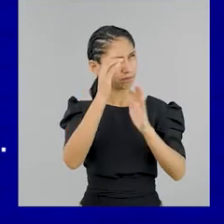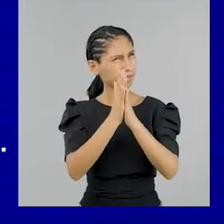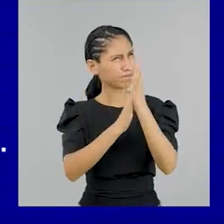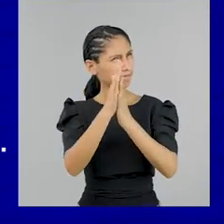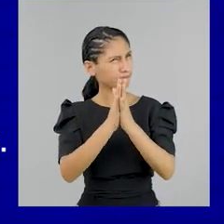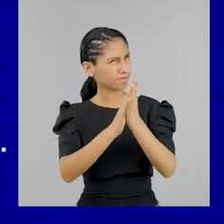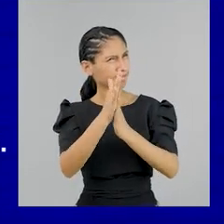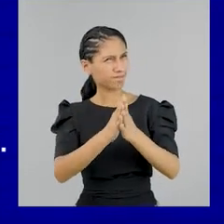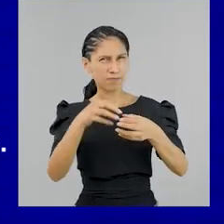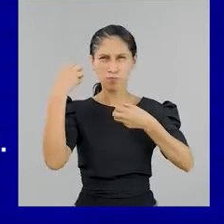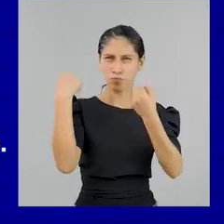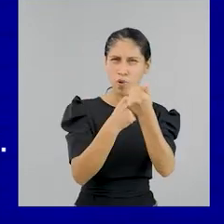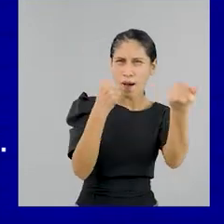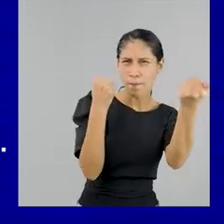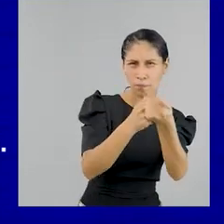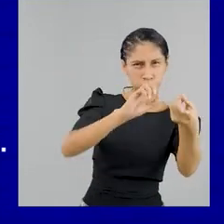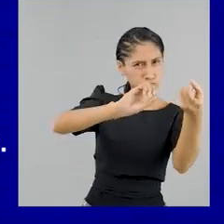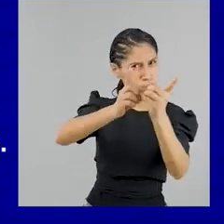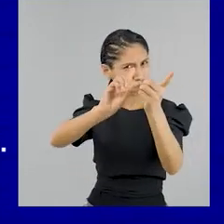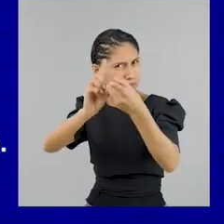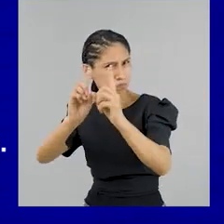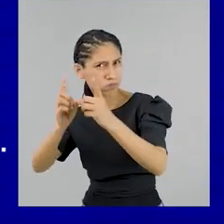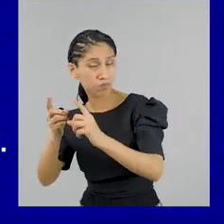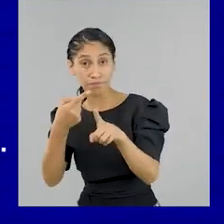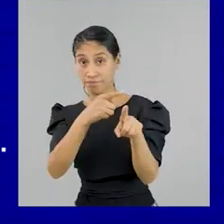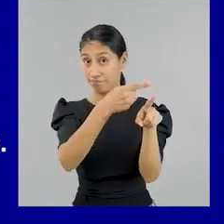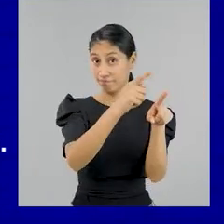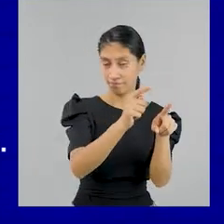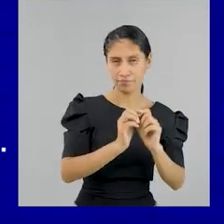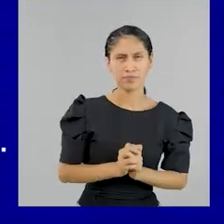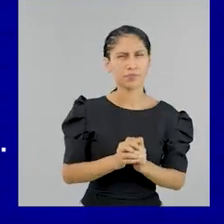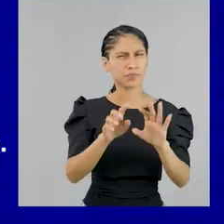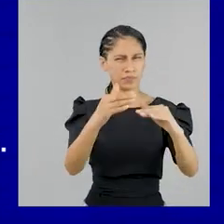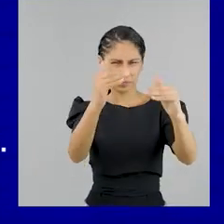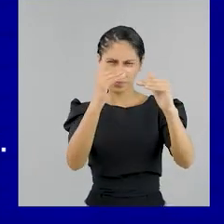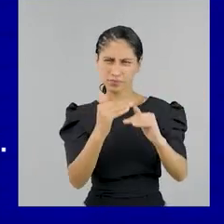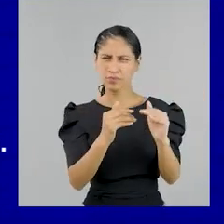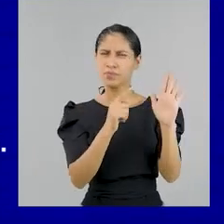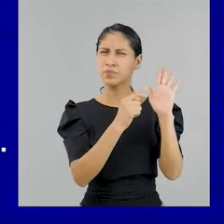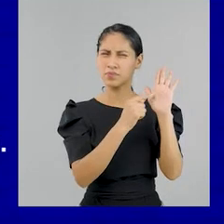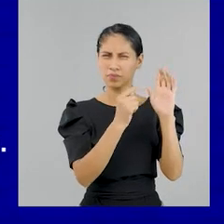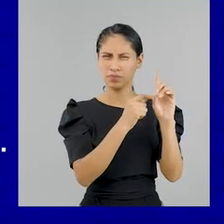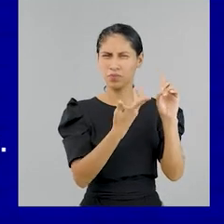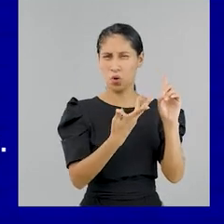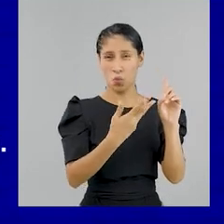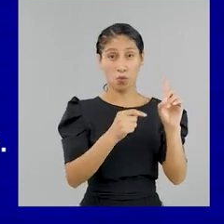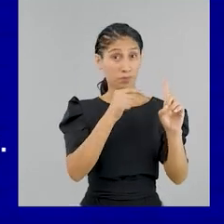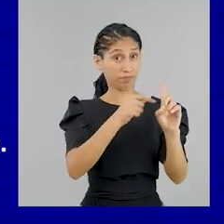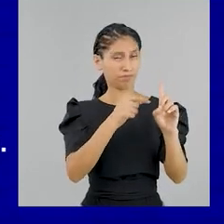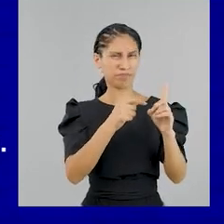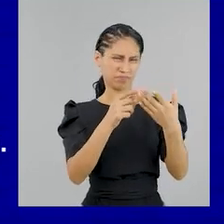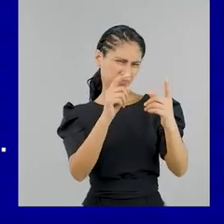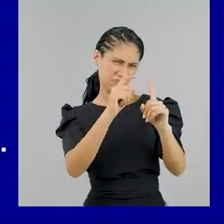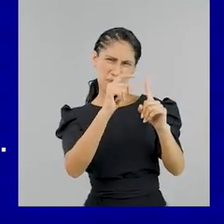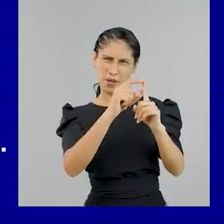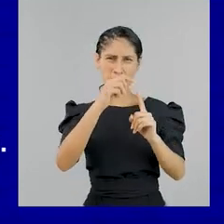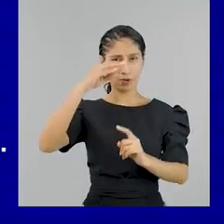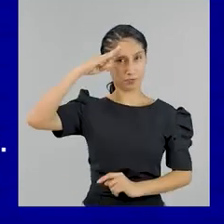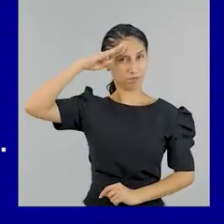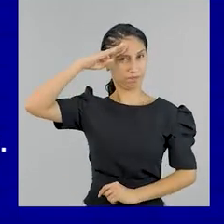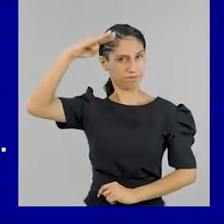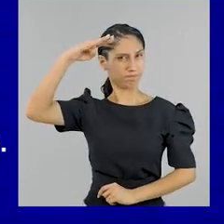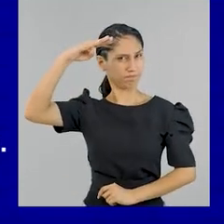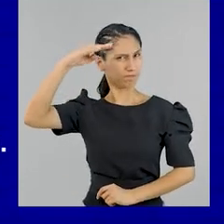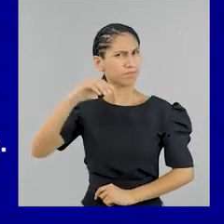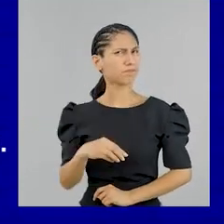proceso de cambio. En esta primera situación nos solicitan relacionar la palabra militante con un concepto